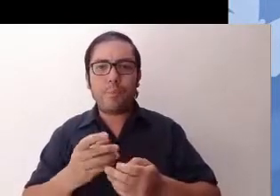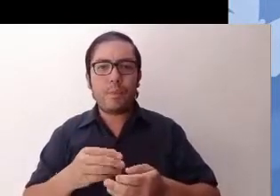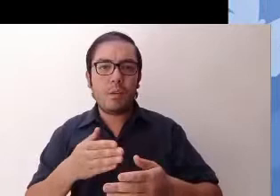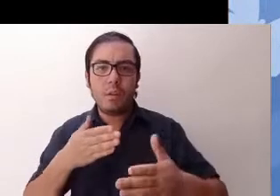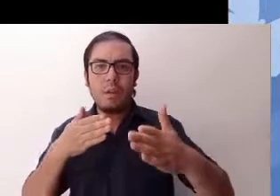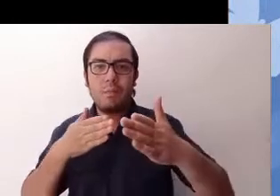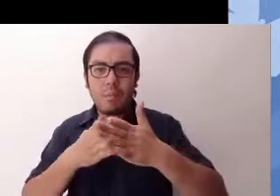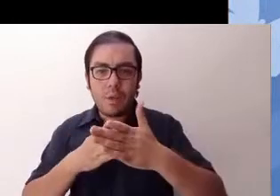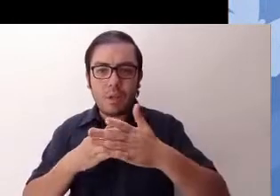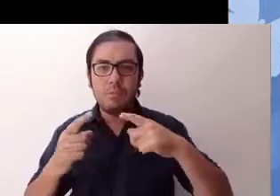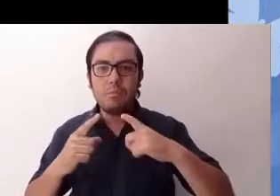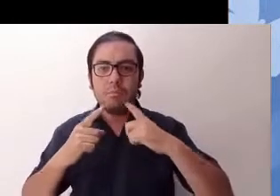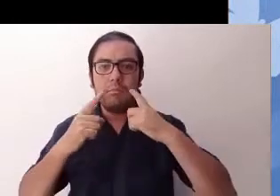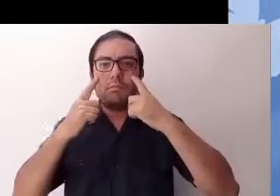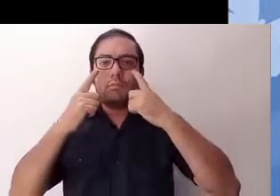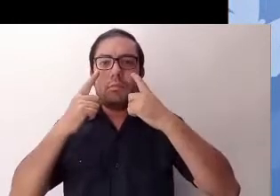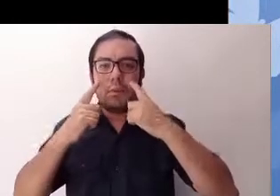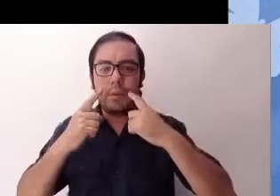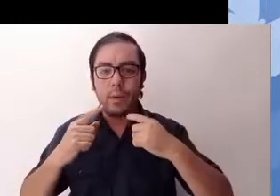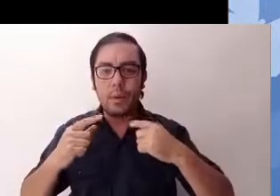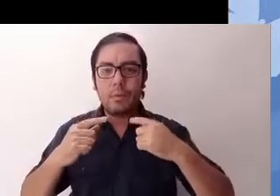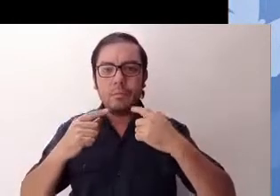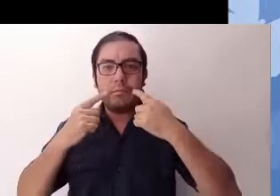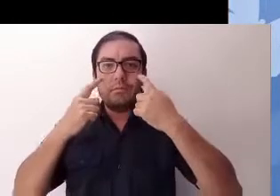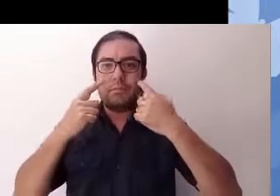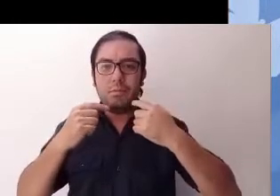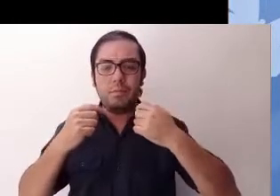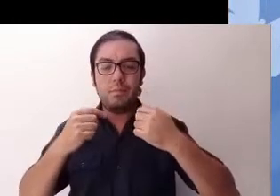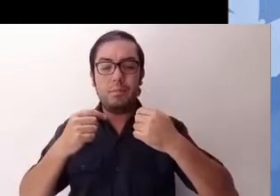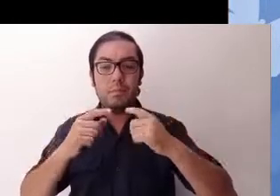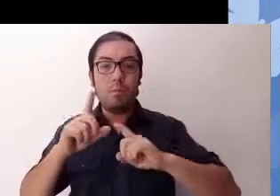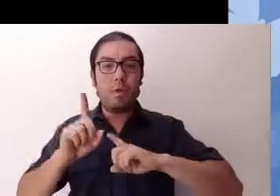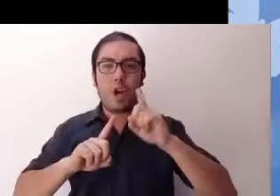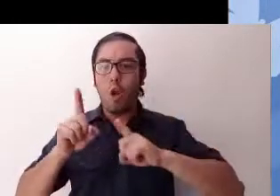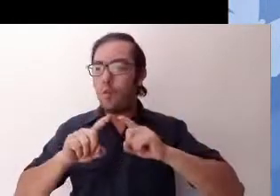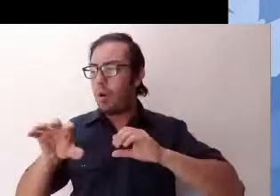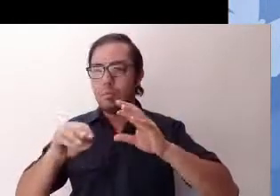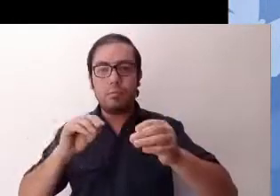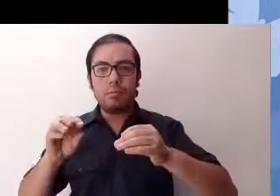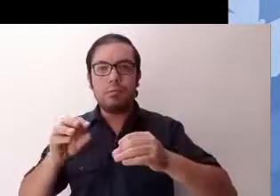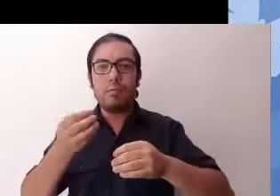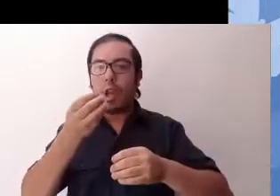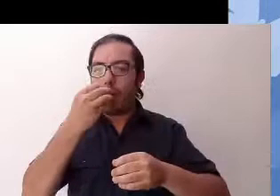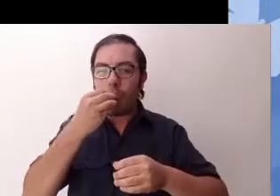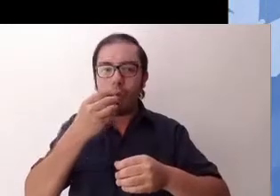cuerpo extraño que va a impedir el ingreso de aire al pulmón.